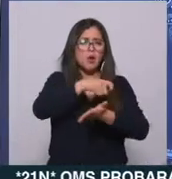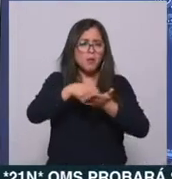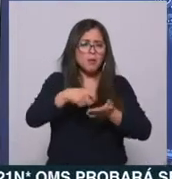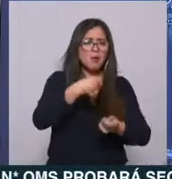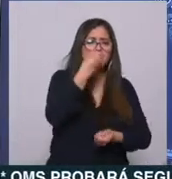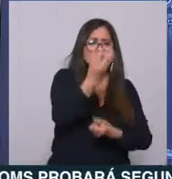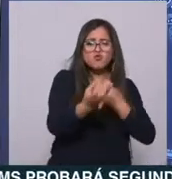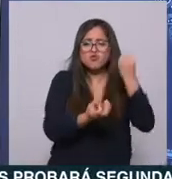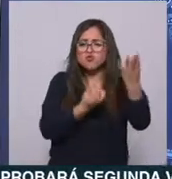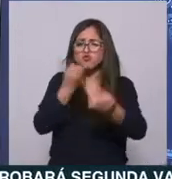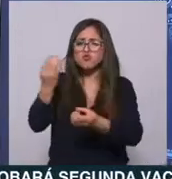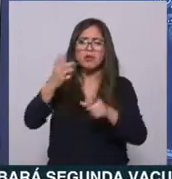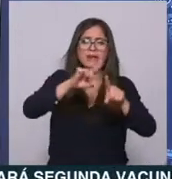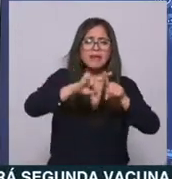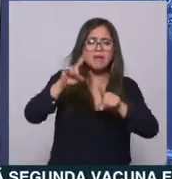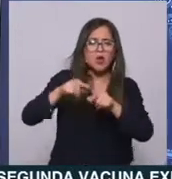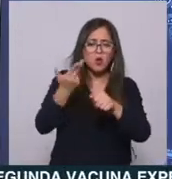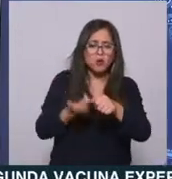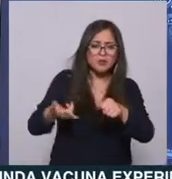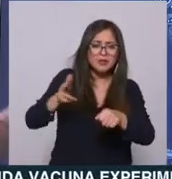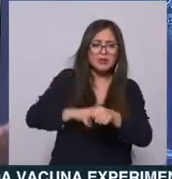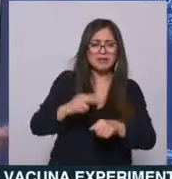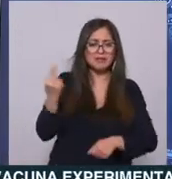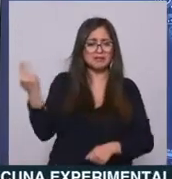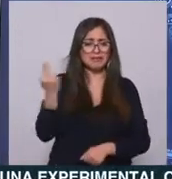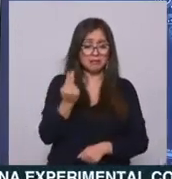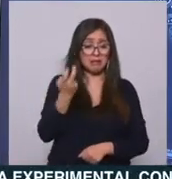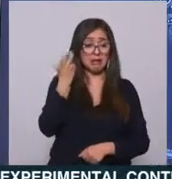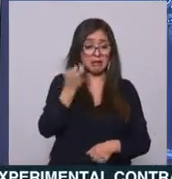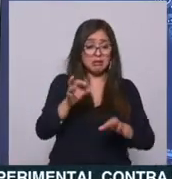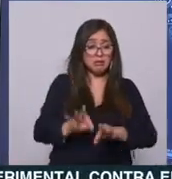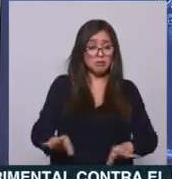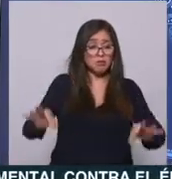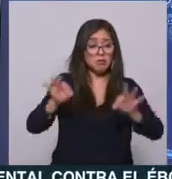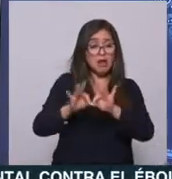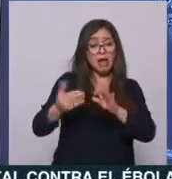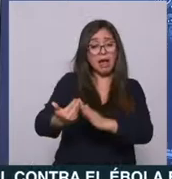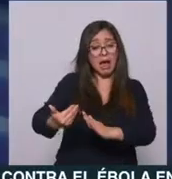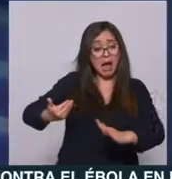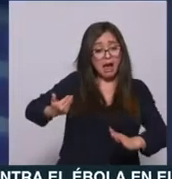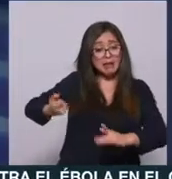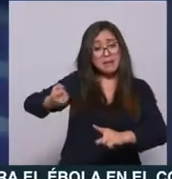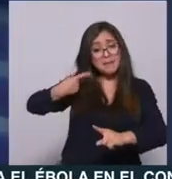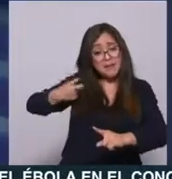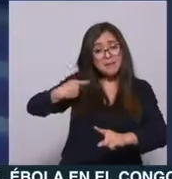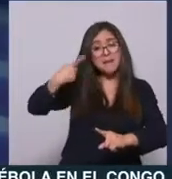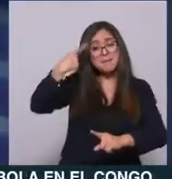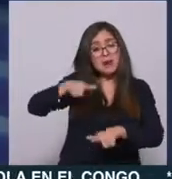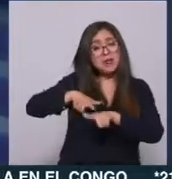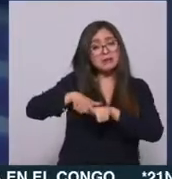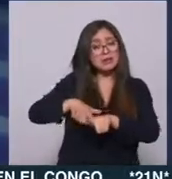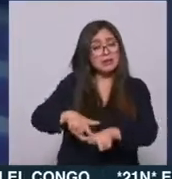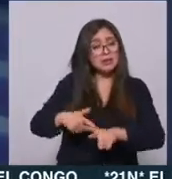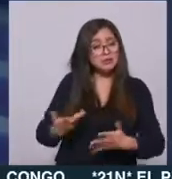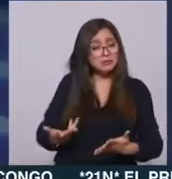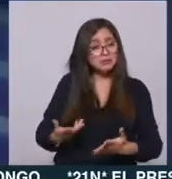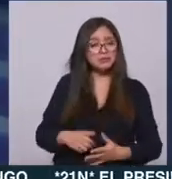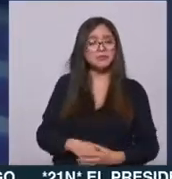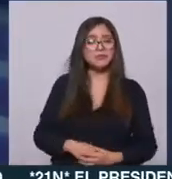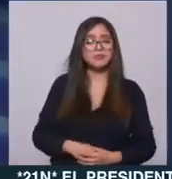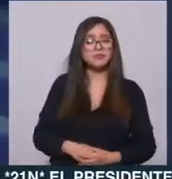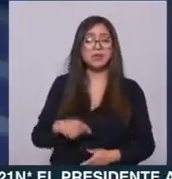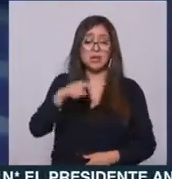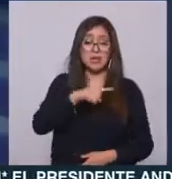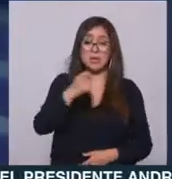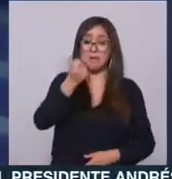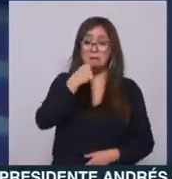se requieran, pues esperamos que surtan el mismo efecto que todos aquellos que ya se les habían suministrado previamente. Pues para hacer unos medicamentos que están aprobados por